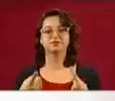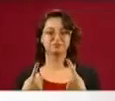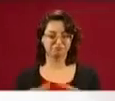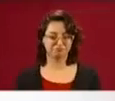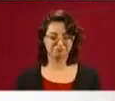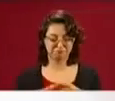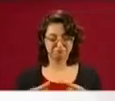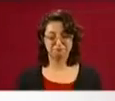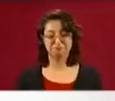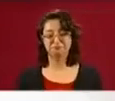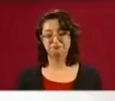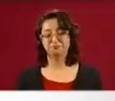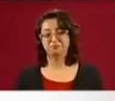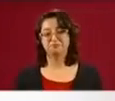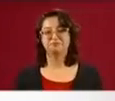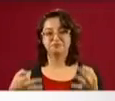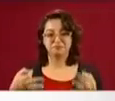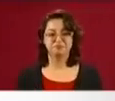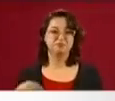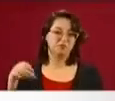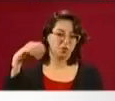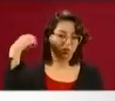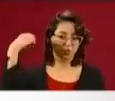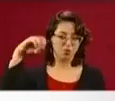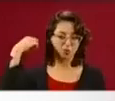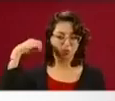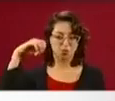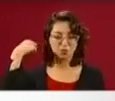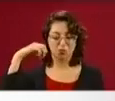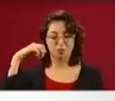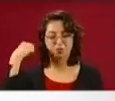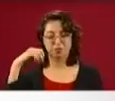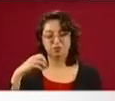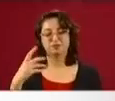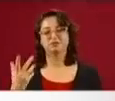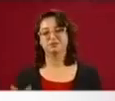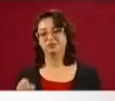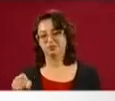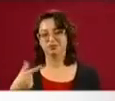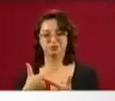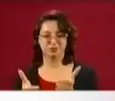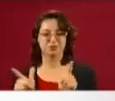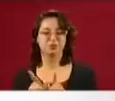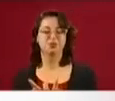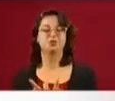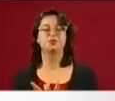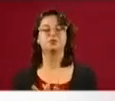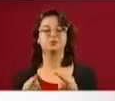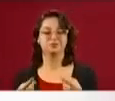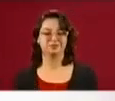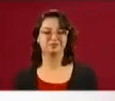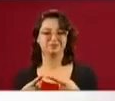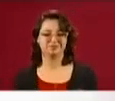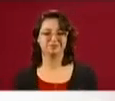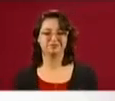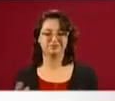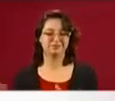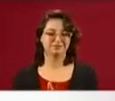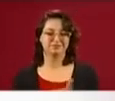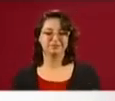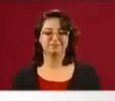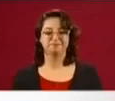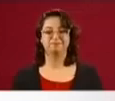música de Oaxaca, de una de las bandas, y si